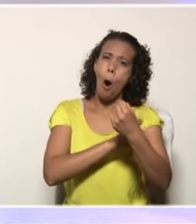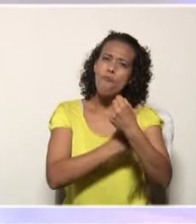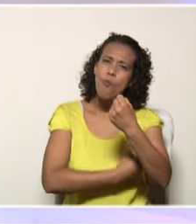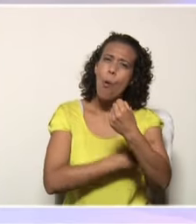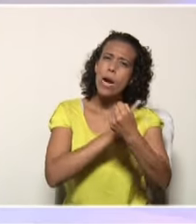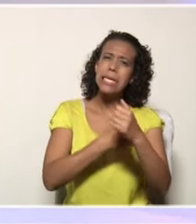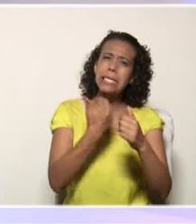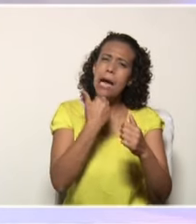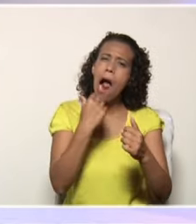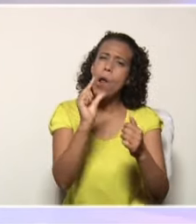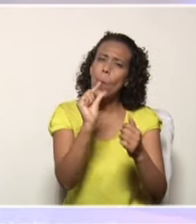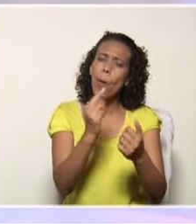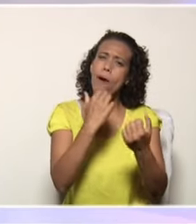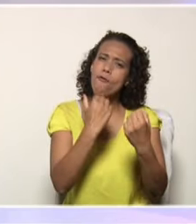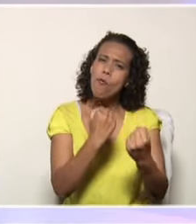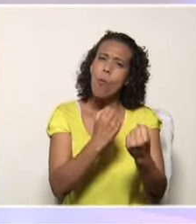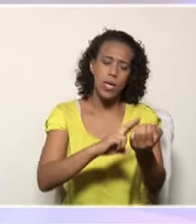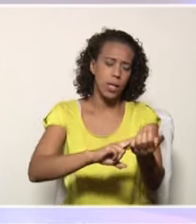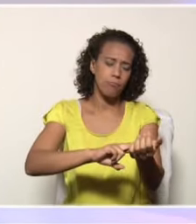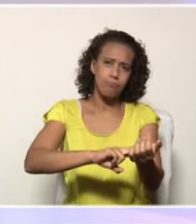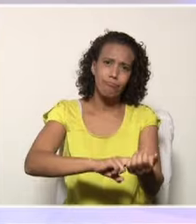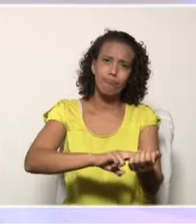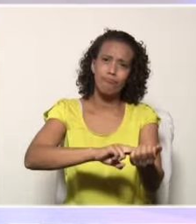índice presionamos